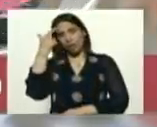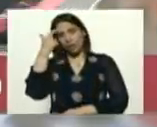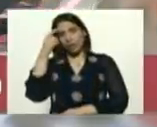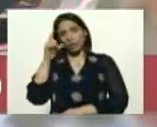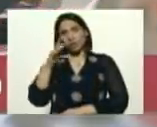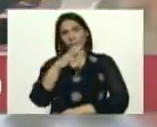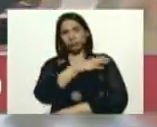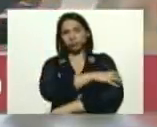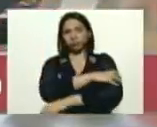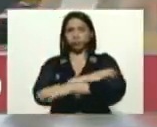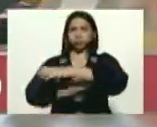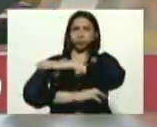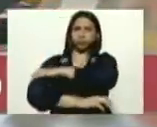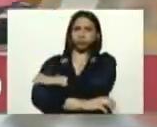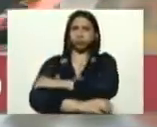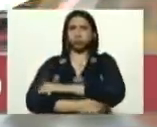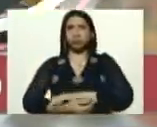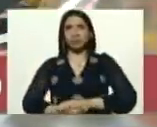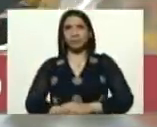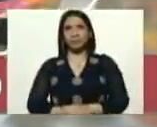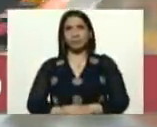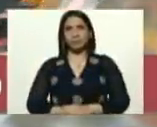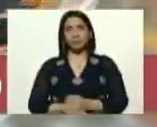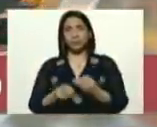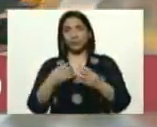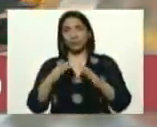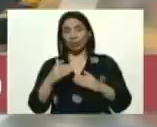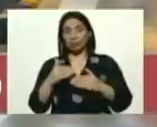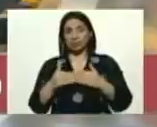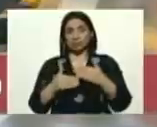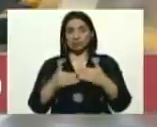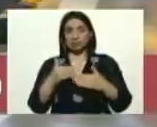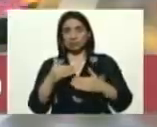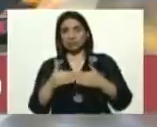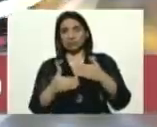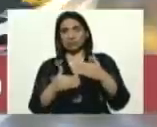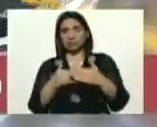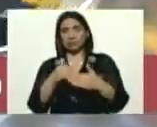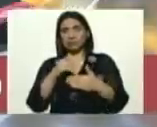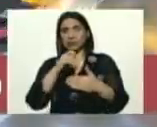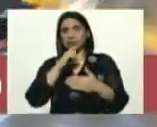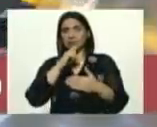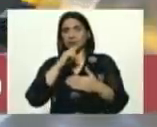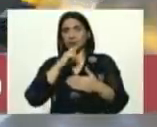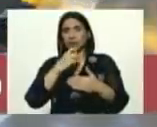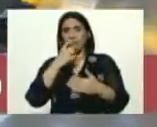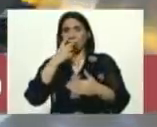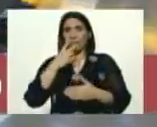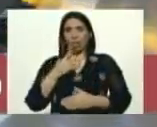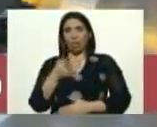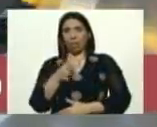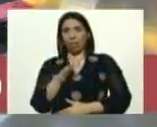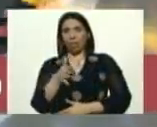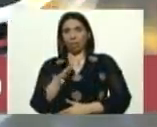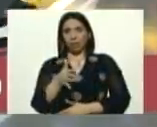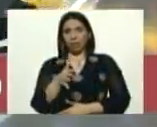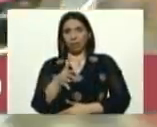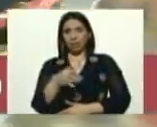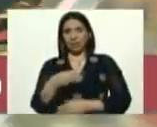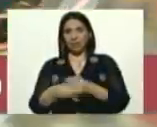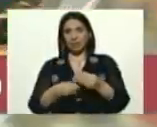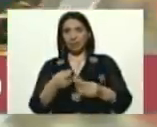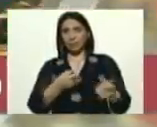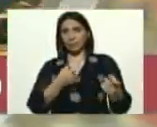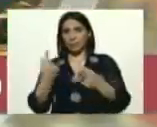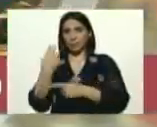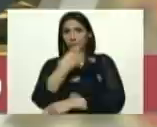dolores articulares y musculares. Bueno, así fue progresando a una dificultad respiratoria severa que motivó que lo